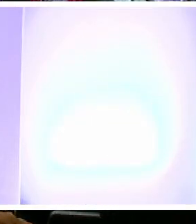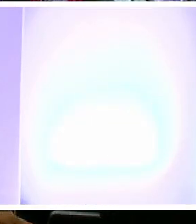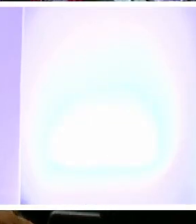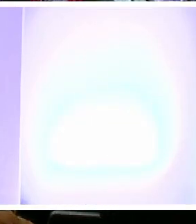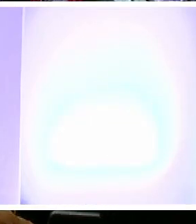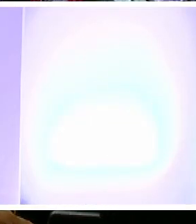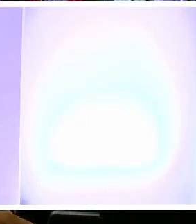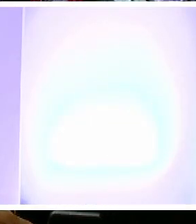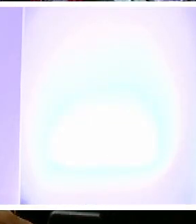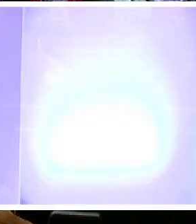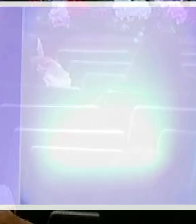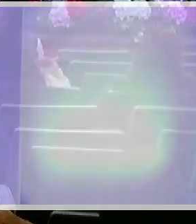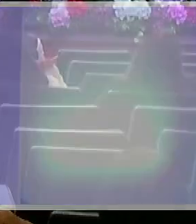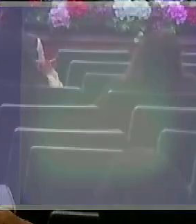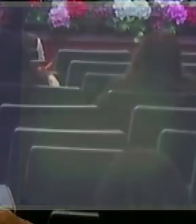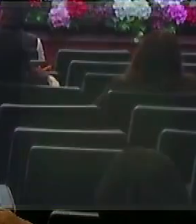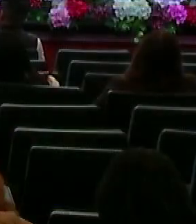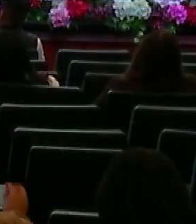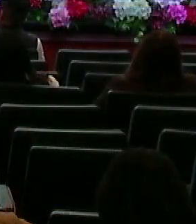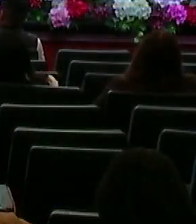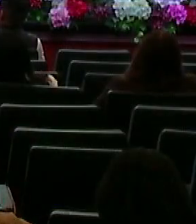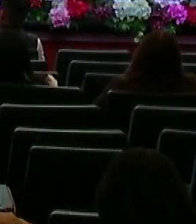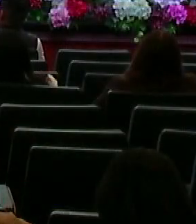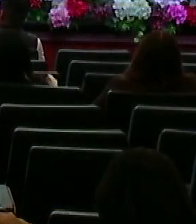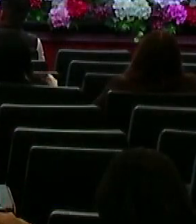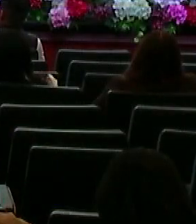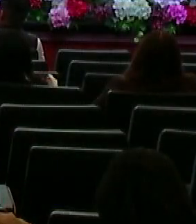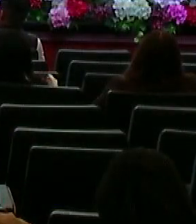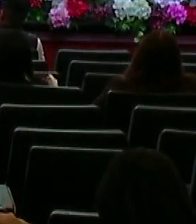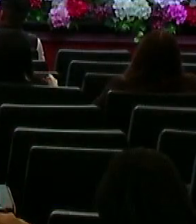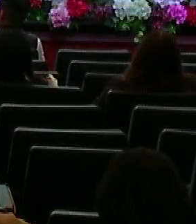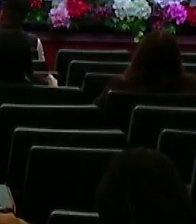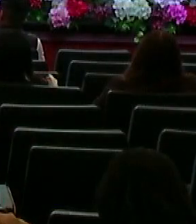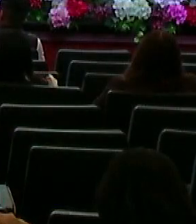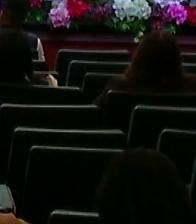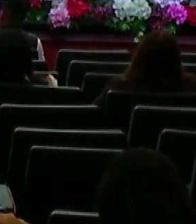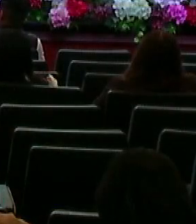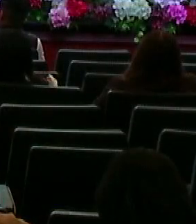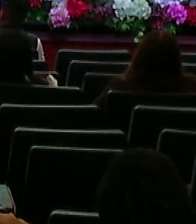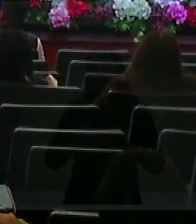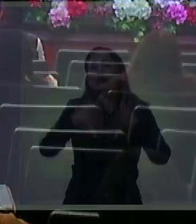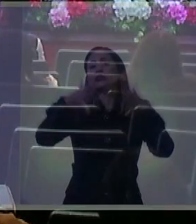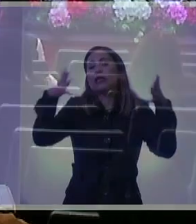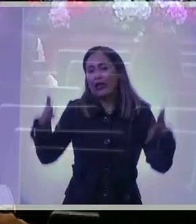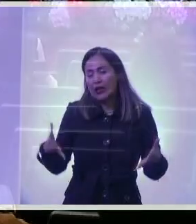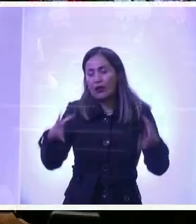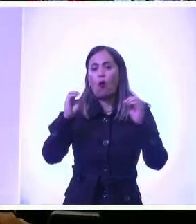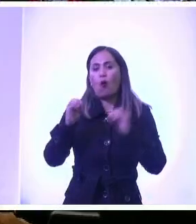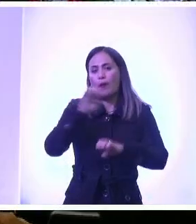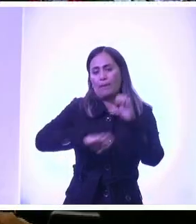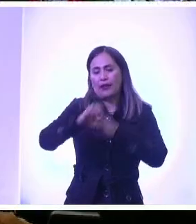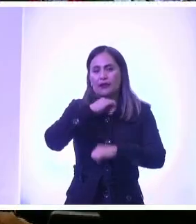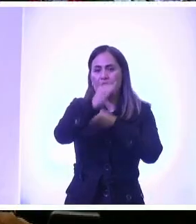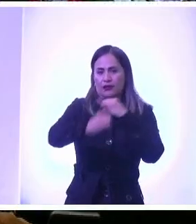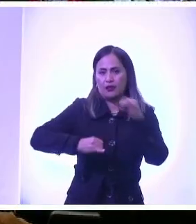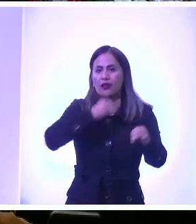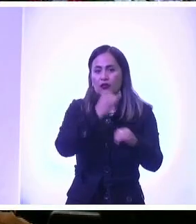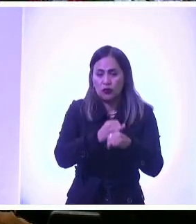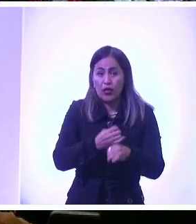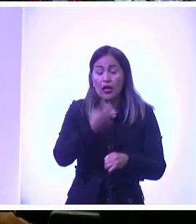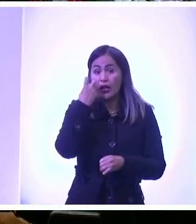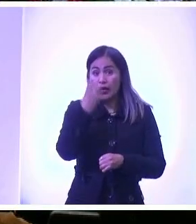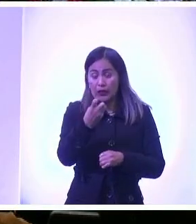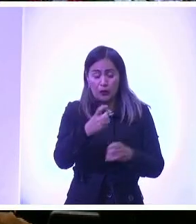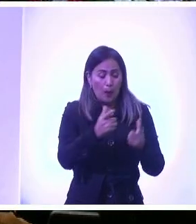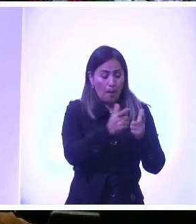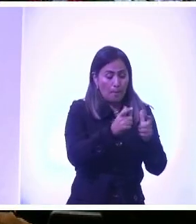hacen con Los Grandes industriales o con los grandes transnacionales no Por qué Porque en esos pequeños multas y